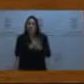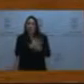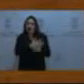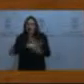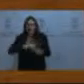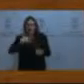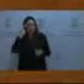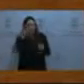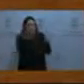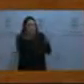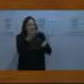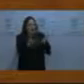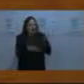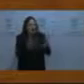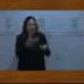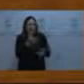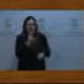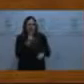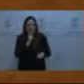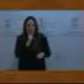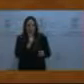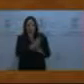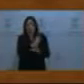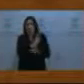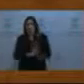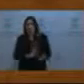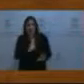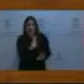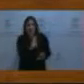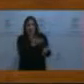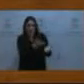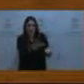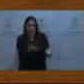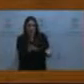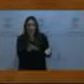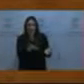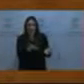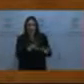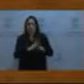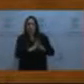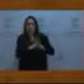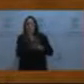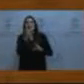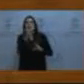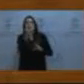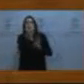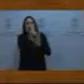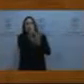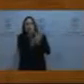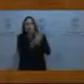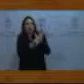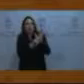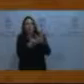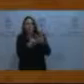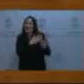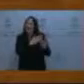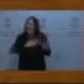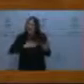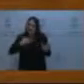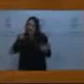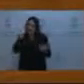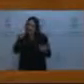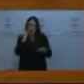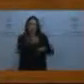su valoración al respecto. En definitiva, con esta interpelación, más allá de los números, queremos saber qué está pasando